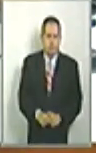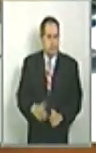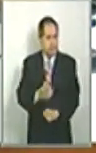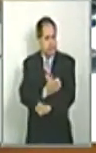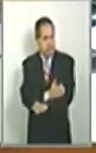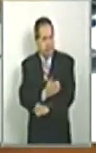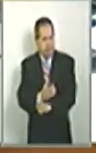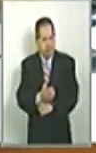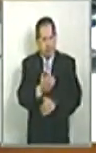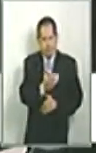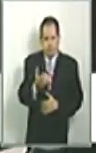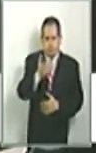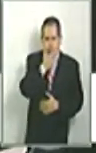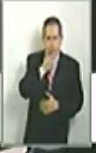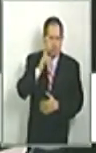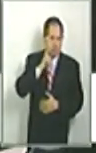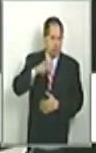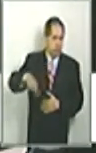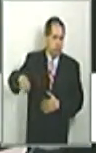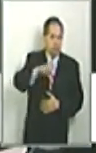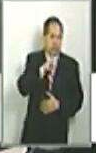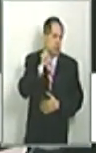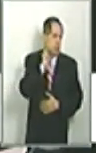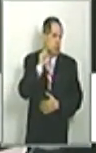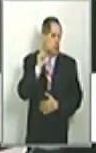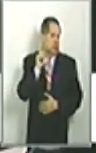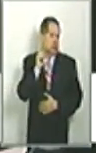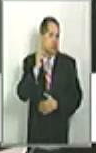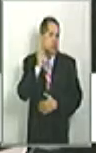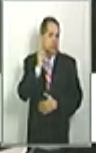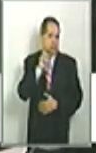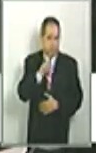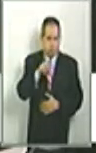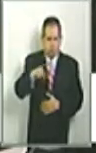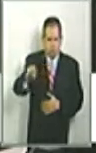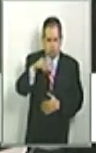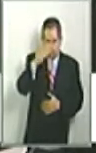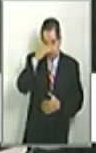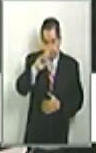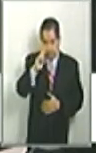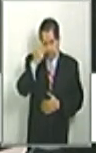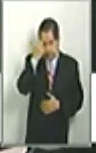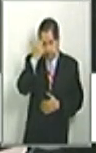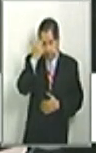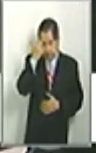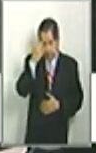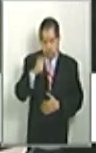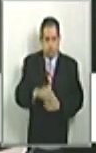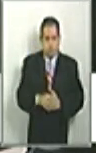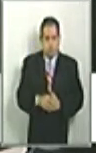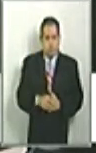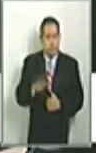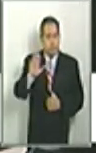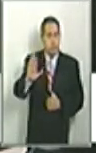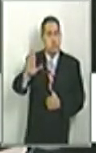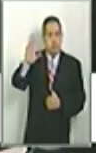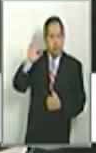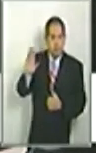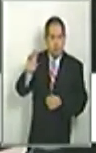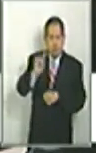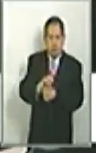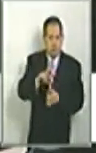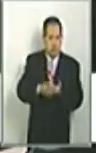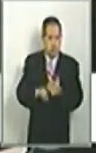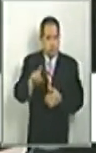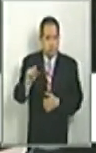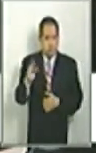Compañeras legisladoras y legisladores, como ustedes recuerdan, el pasado miércoles 22 de